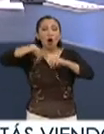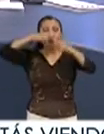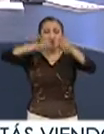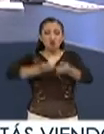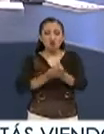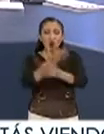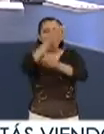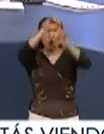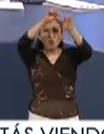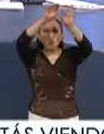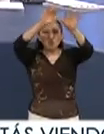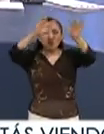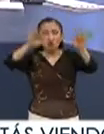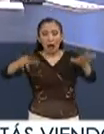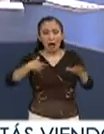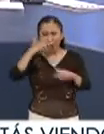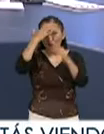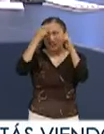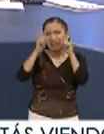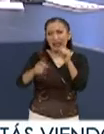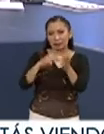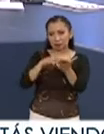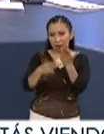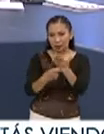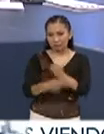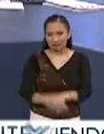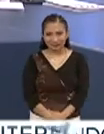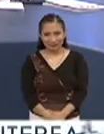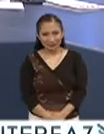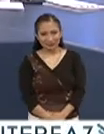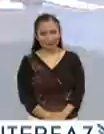cenizas volcánicas. Lo invito a conocer este proyecto.